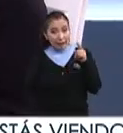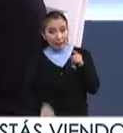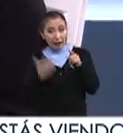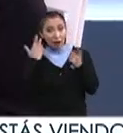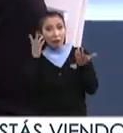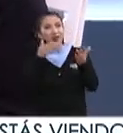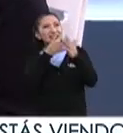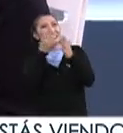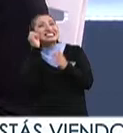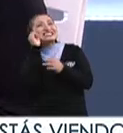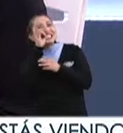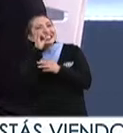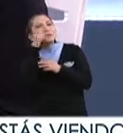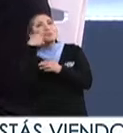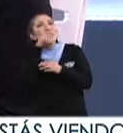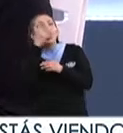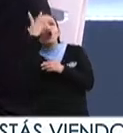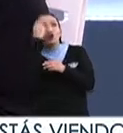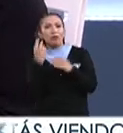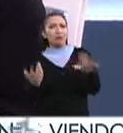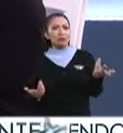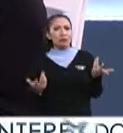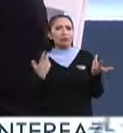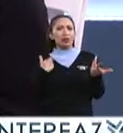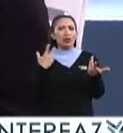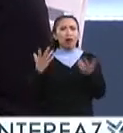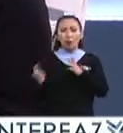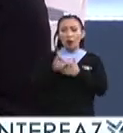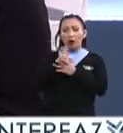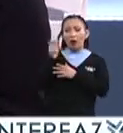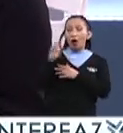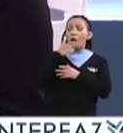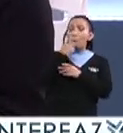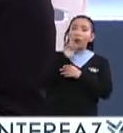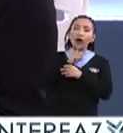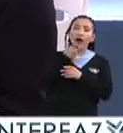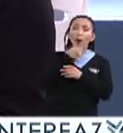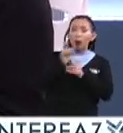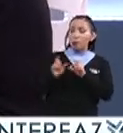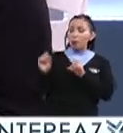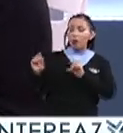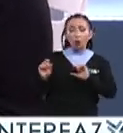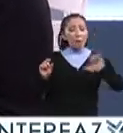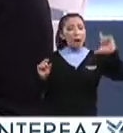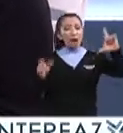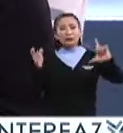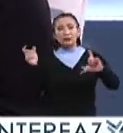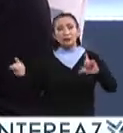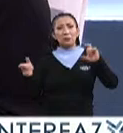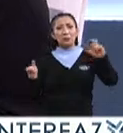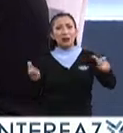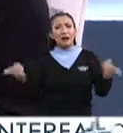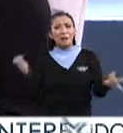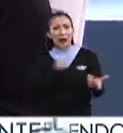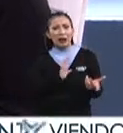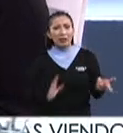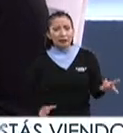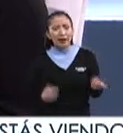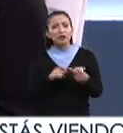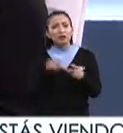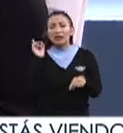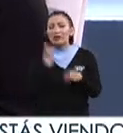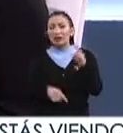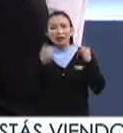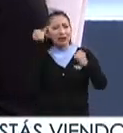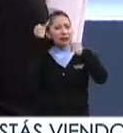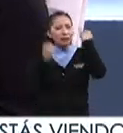techos de cristal, techos de cemento, techos de billetes, sesgos de género de los medios de comunicación y eliminar estereotipos de género. Y hay